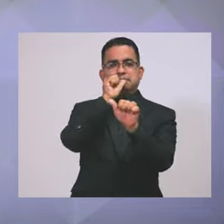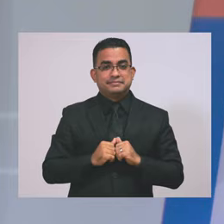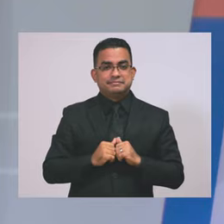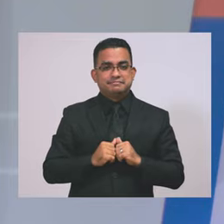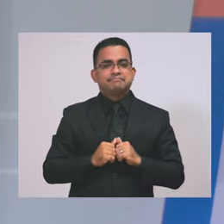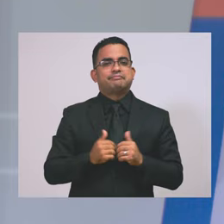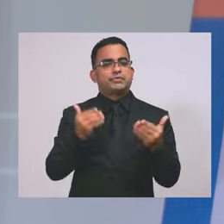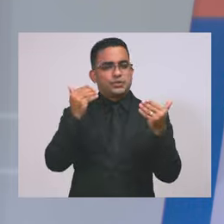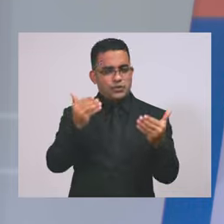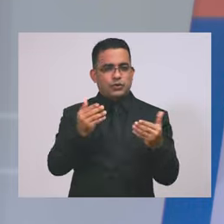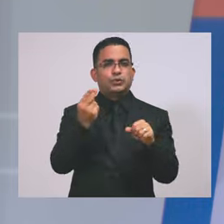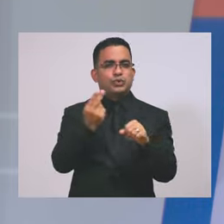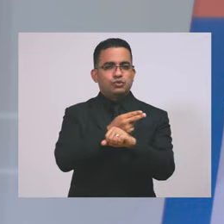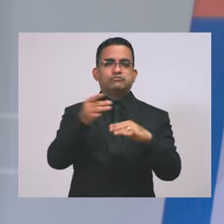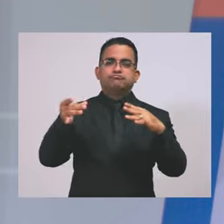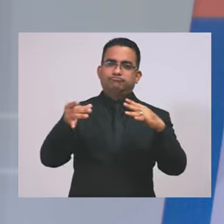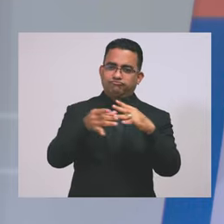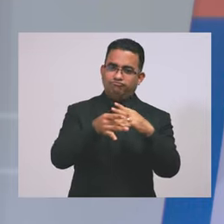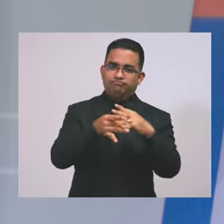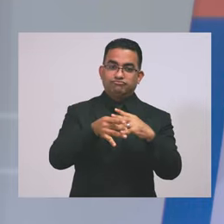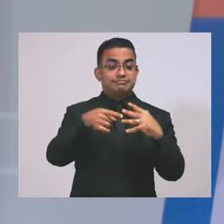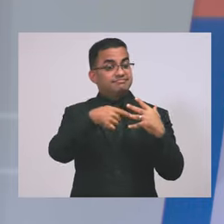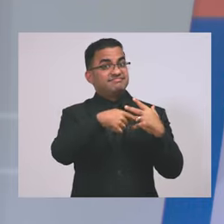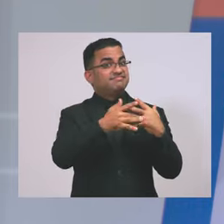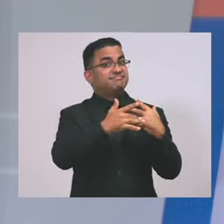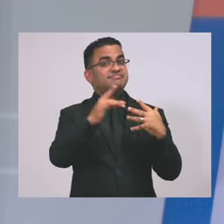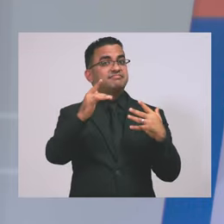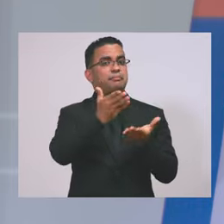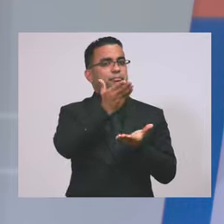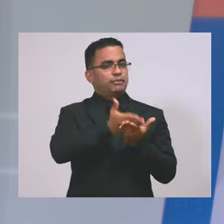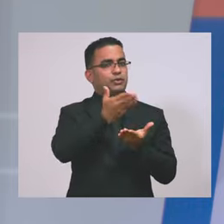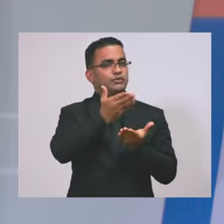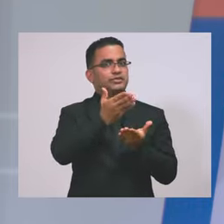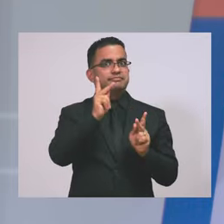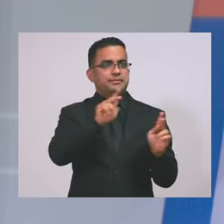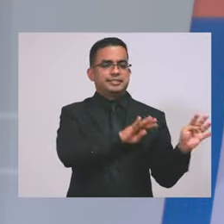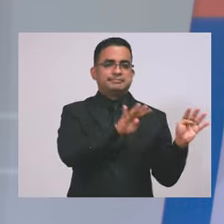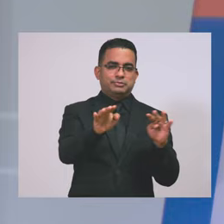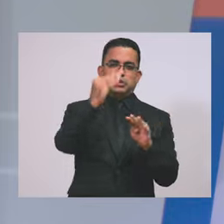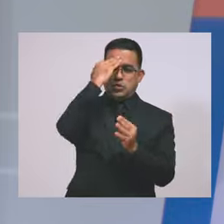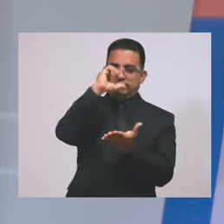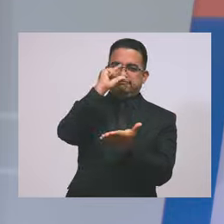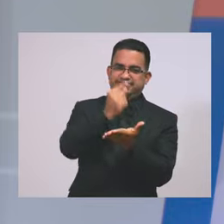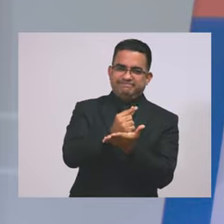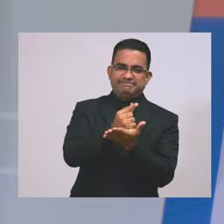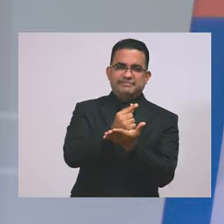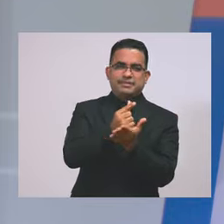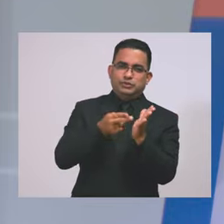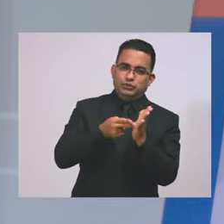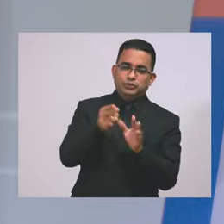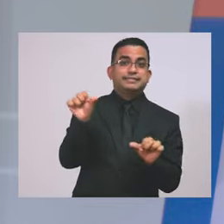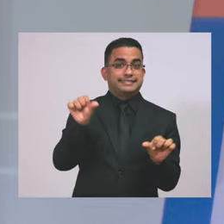premiará les autorizó a usar sus anillos en señal de su compromiso con la sociedad la